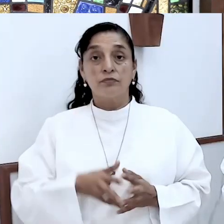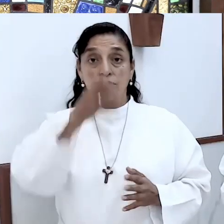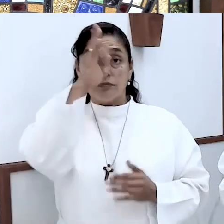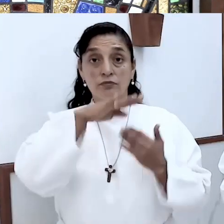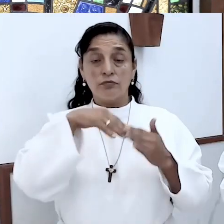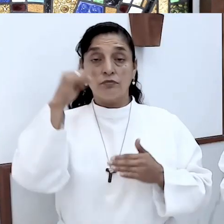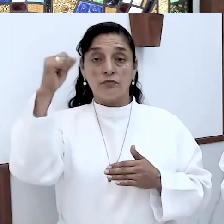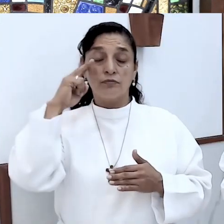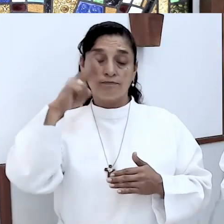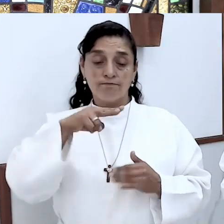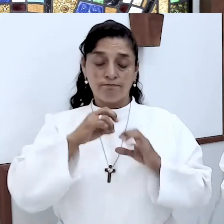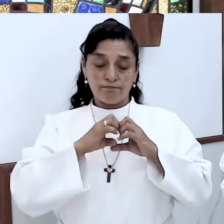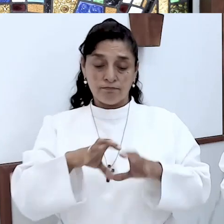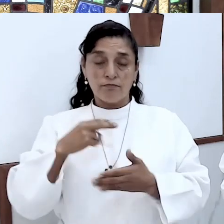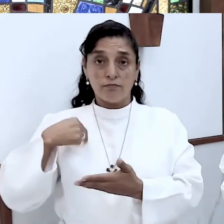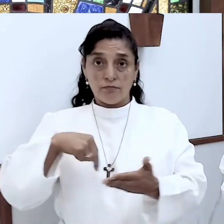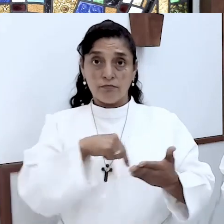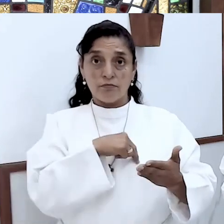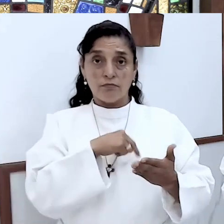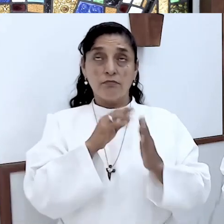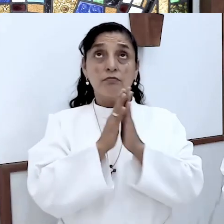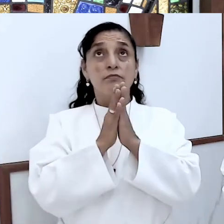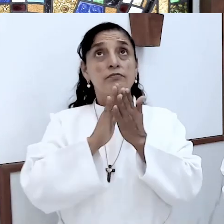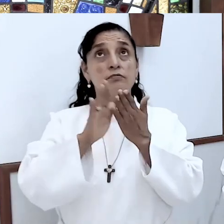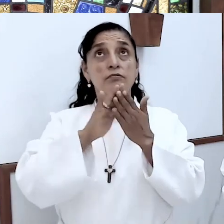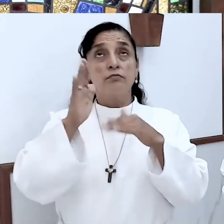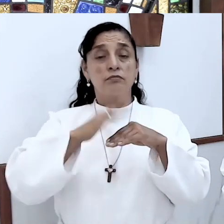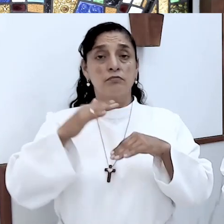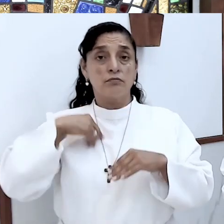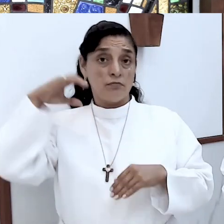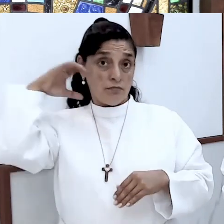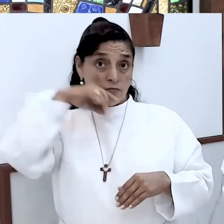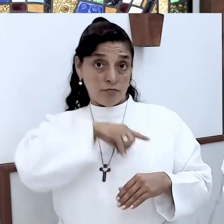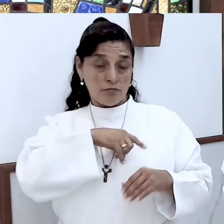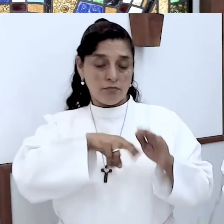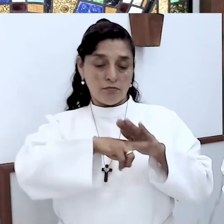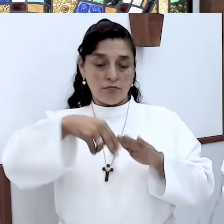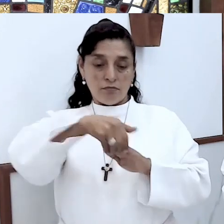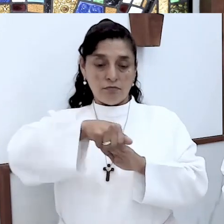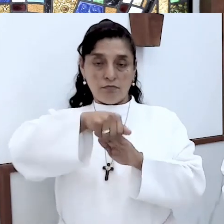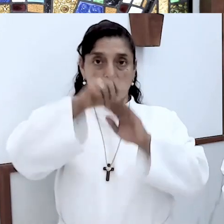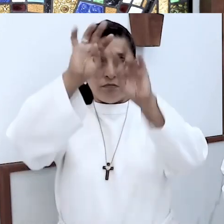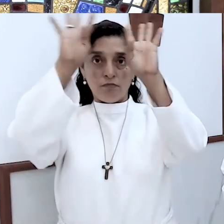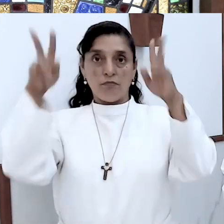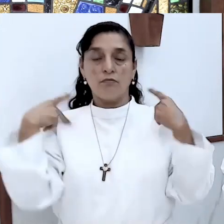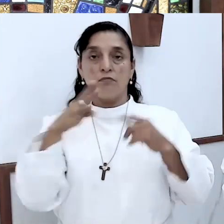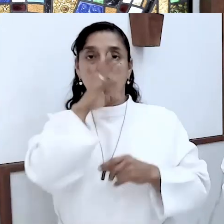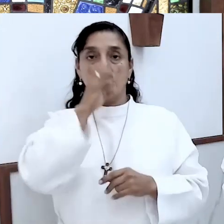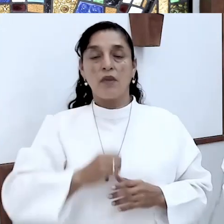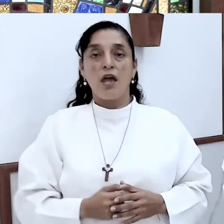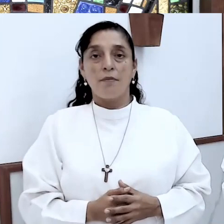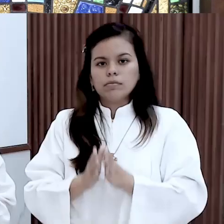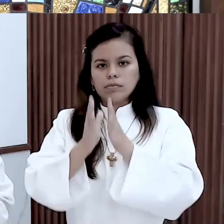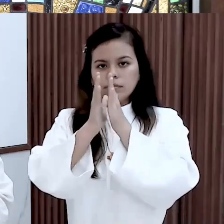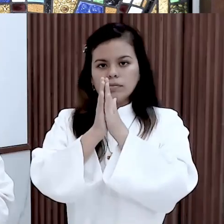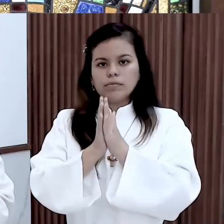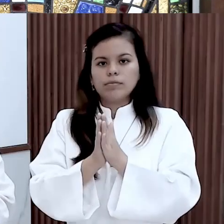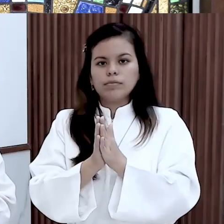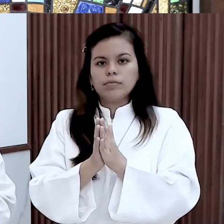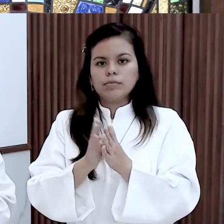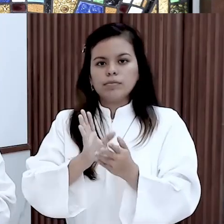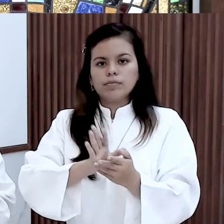Dios Todopoderoso tenga misericordia de nosotros, perdone nuestros pecados y nos lleve a la vida eterna.